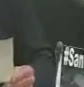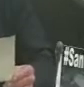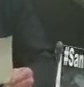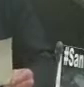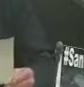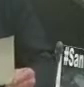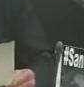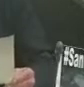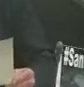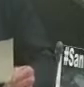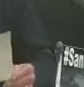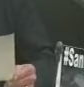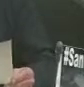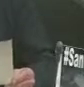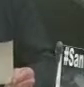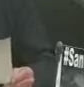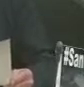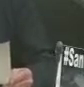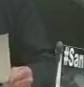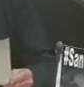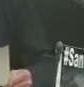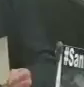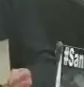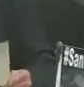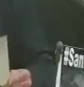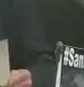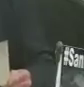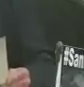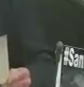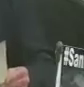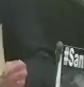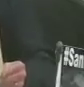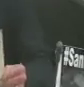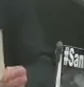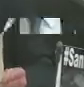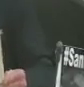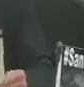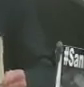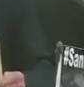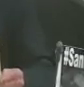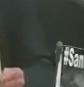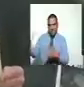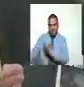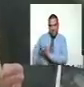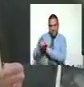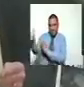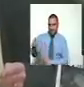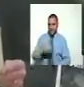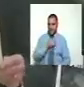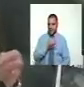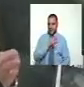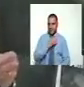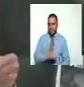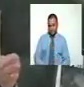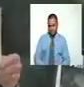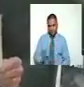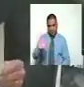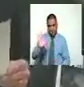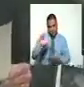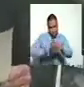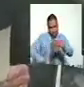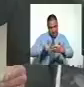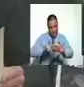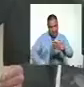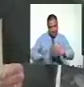aquí de lo que tanto le causa risa al señor presidente de la República, y son los 10 puntos que me voy a permitir